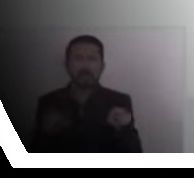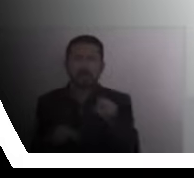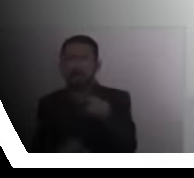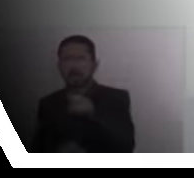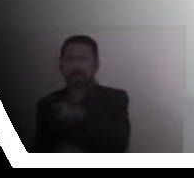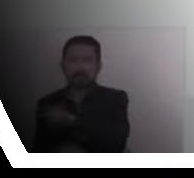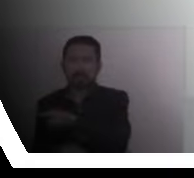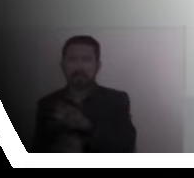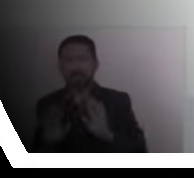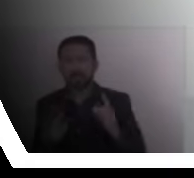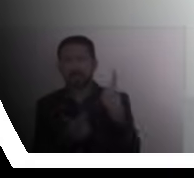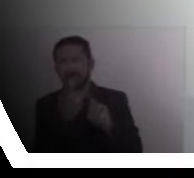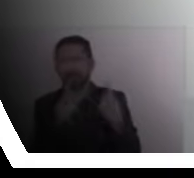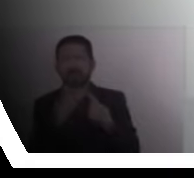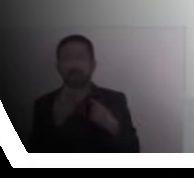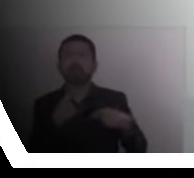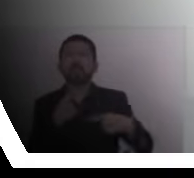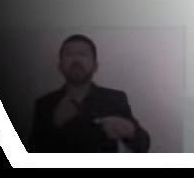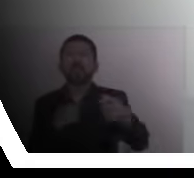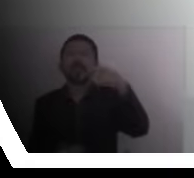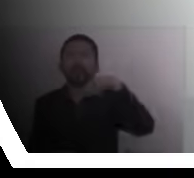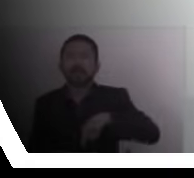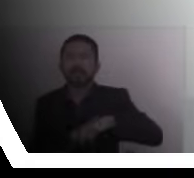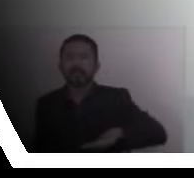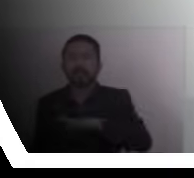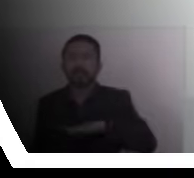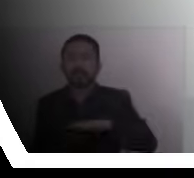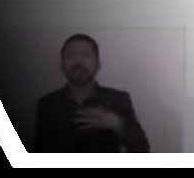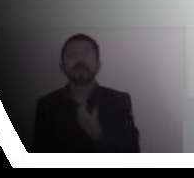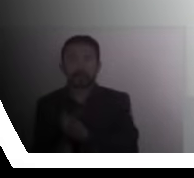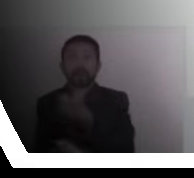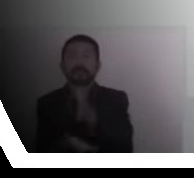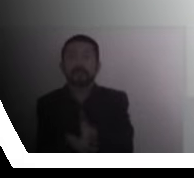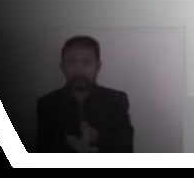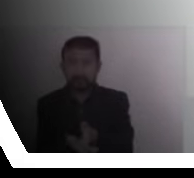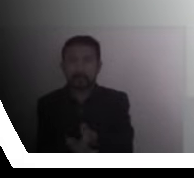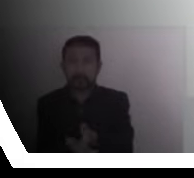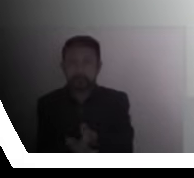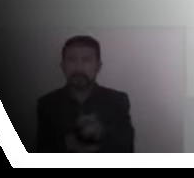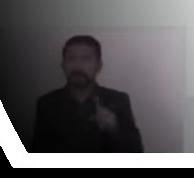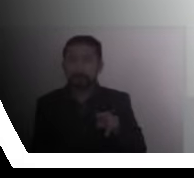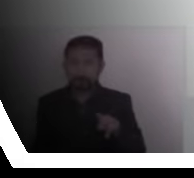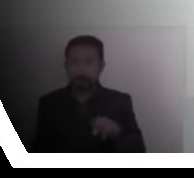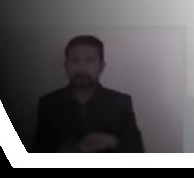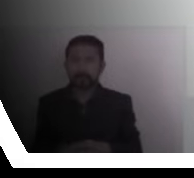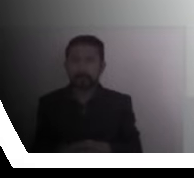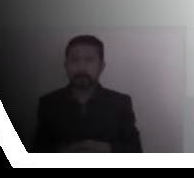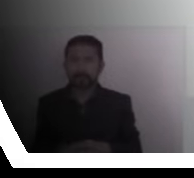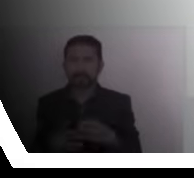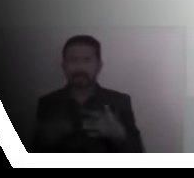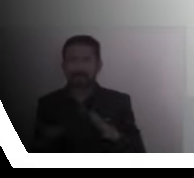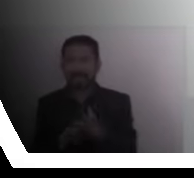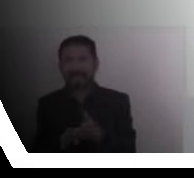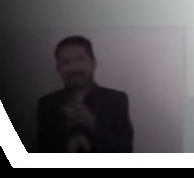Lares y a veces nos preguntan mire y cuándo van a venir acá vamos a llegar amigos Pero ha sido tanto el abandono